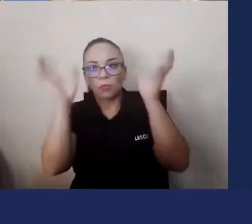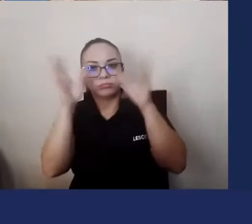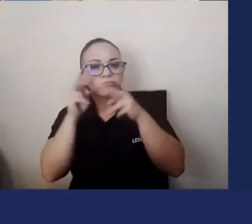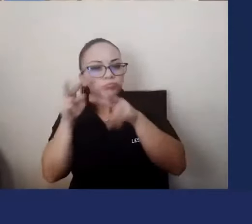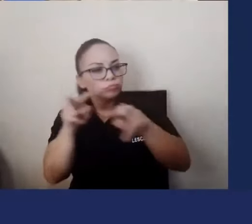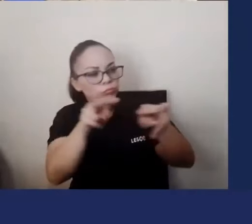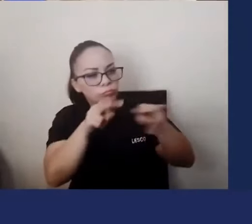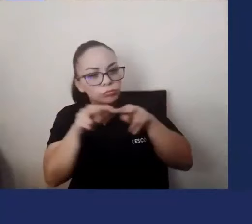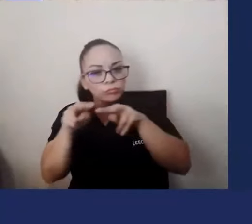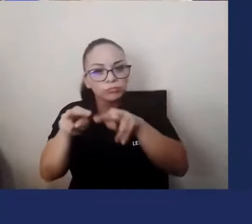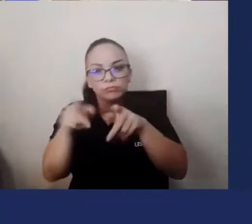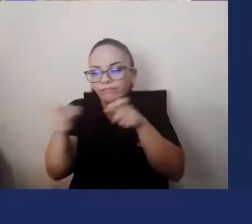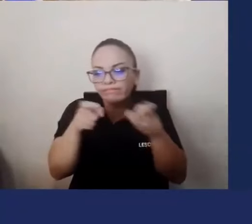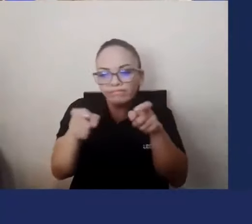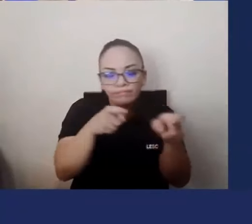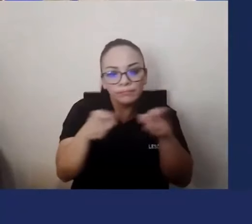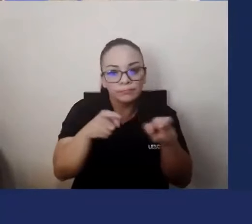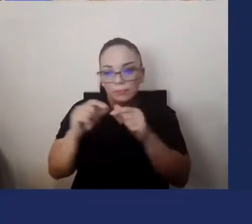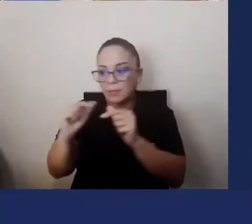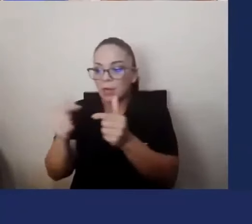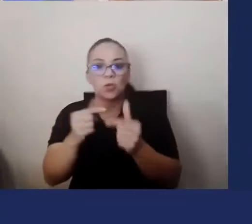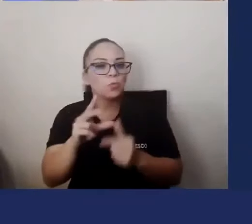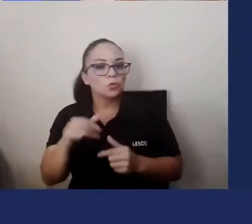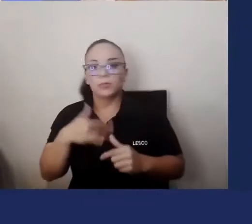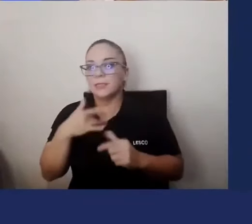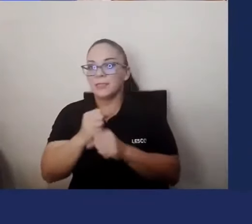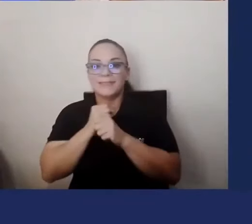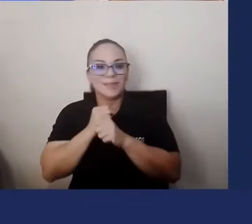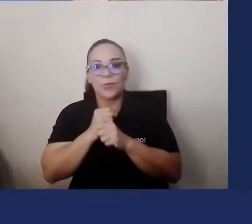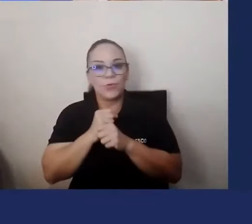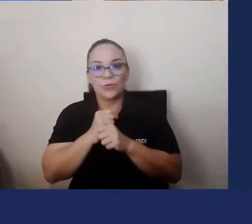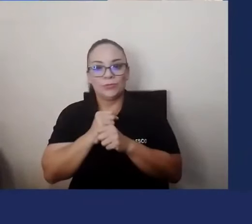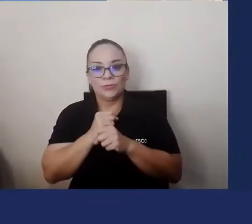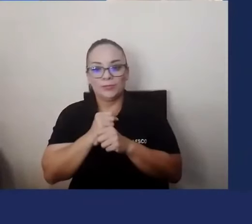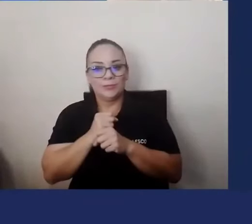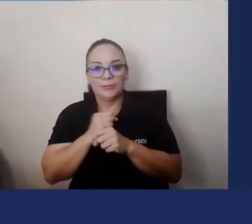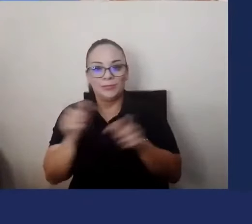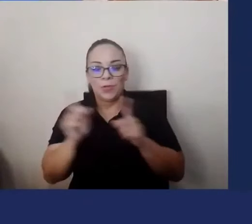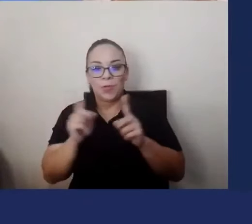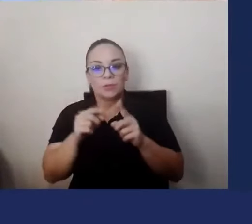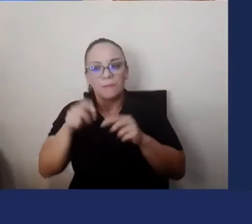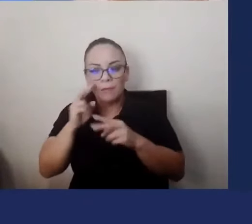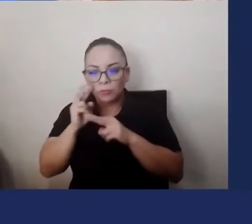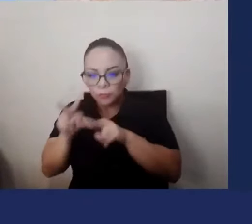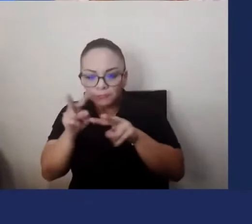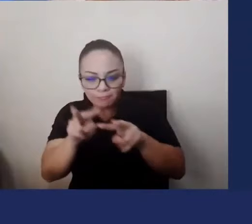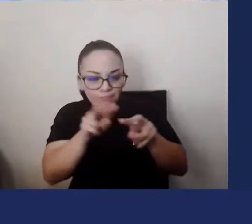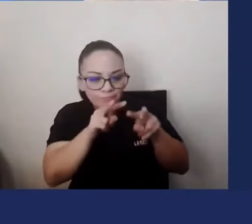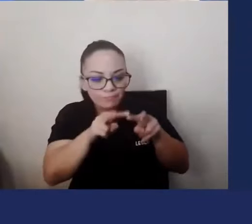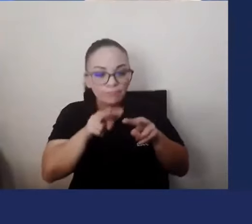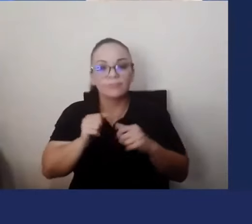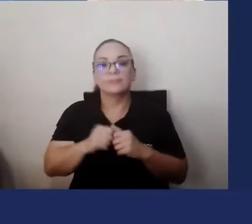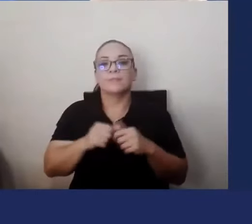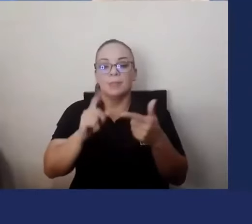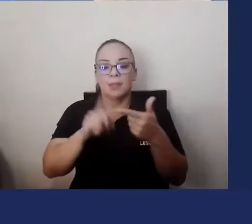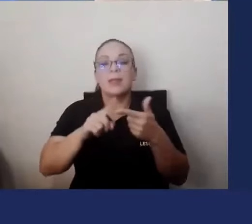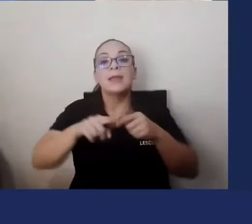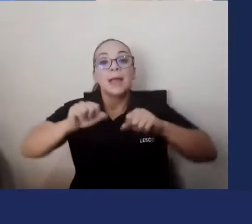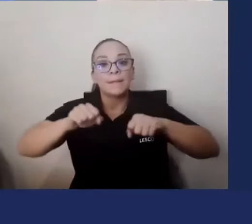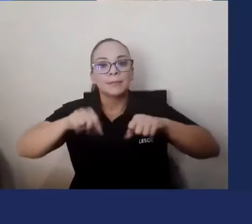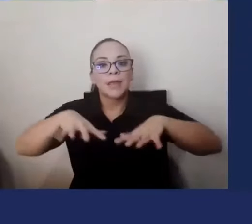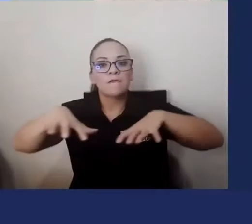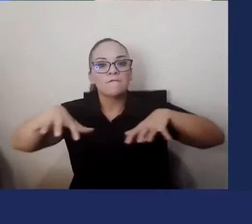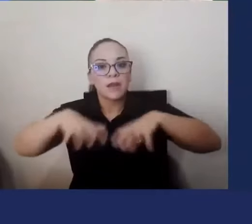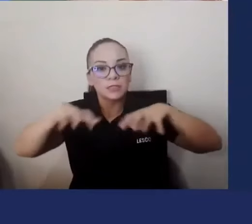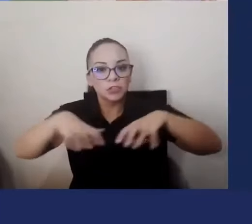para que las mafias no se sientan seguras estando en nuestros territorios. y tener la capacidad de reacción cuando cometen un